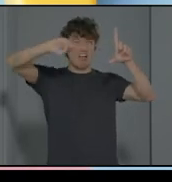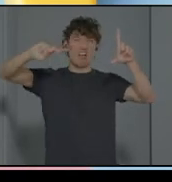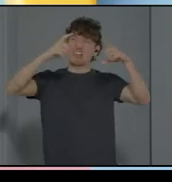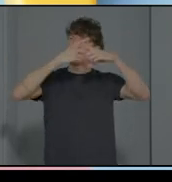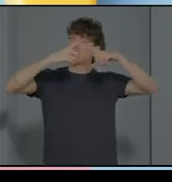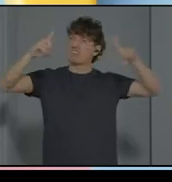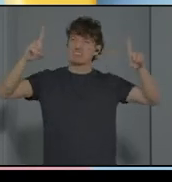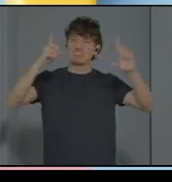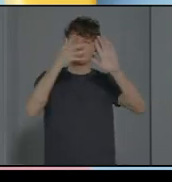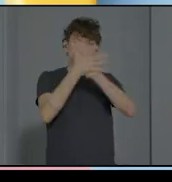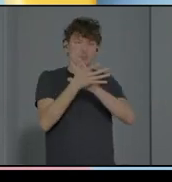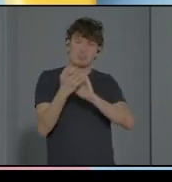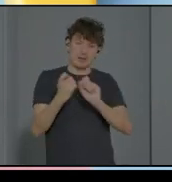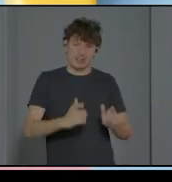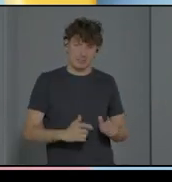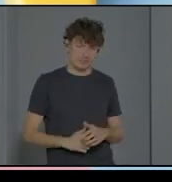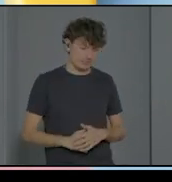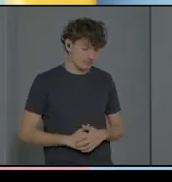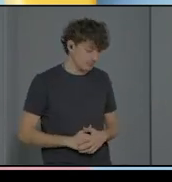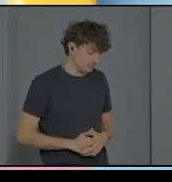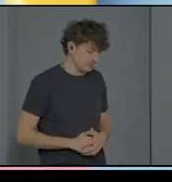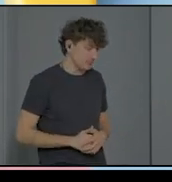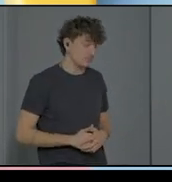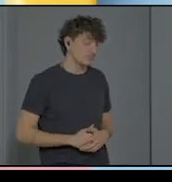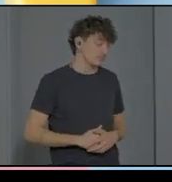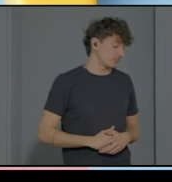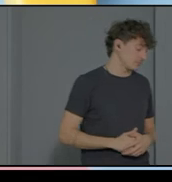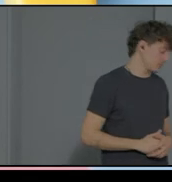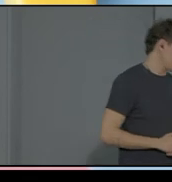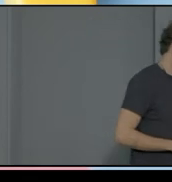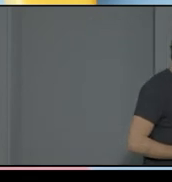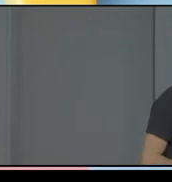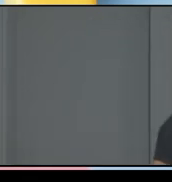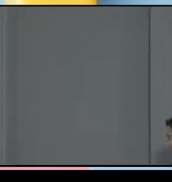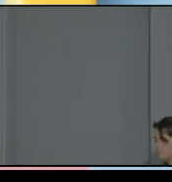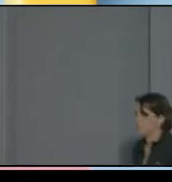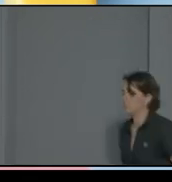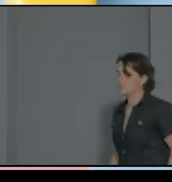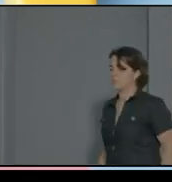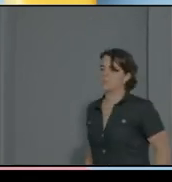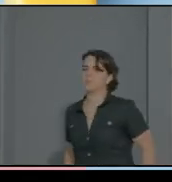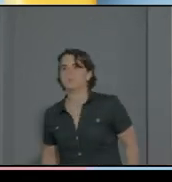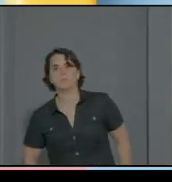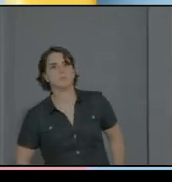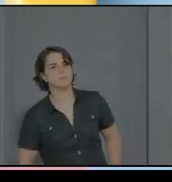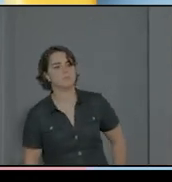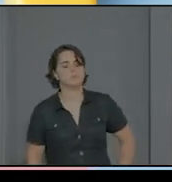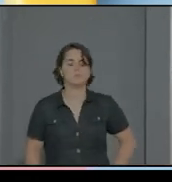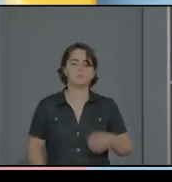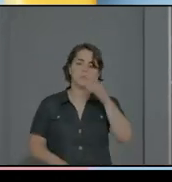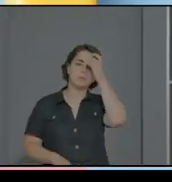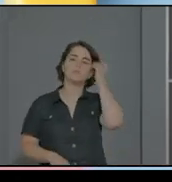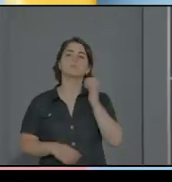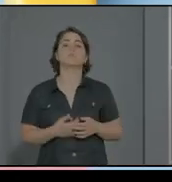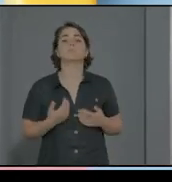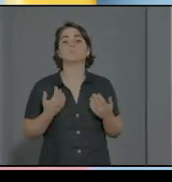Aquí vemos una sincronía elevada, en la segunda parte se disocian y se convierte en una sintonía baja. Y llevamos a